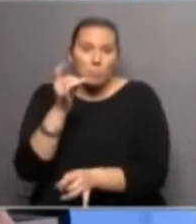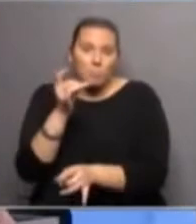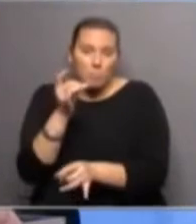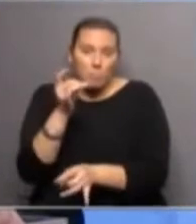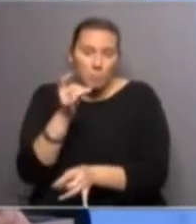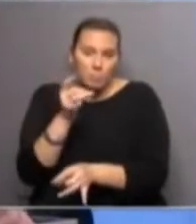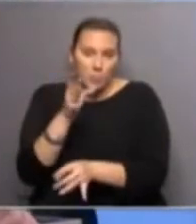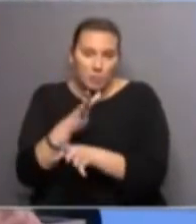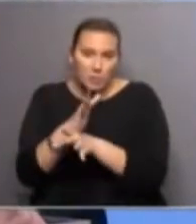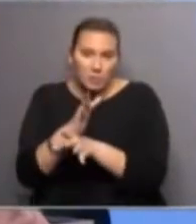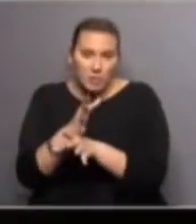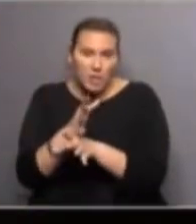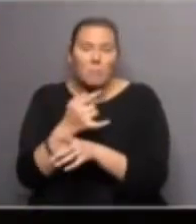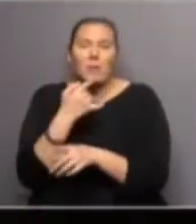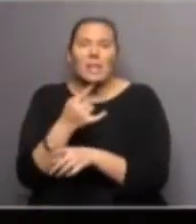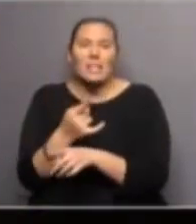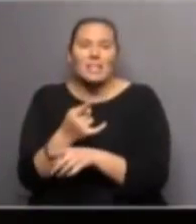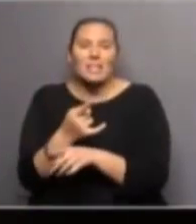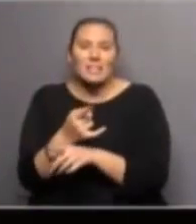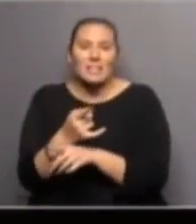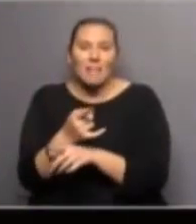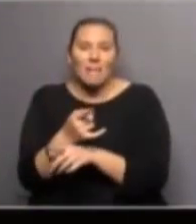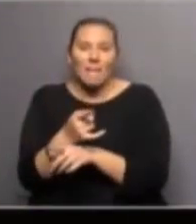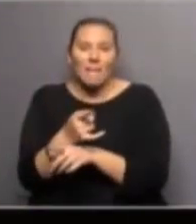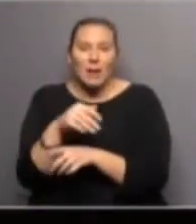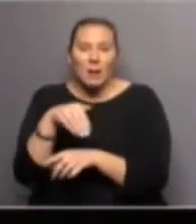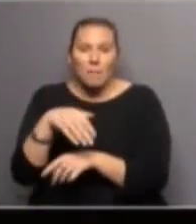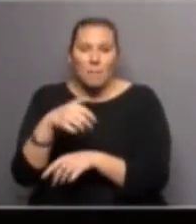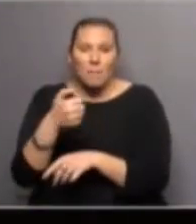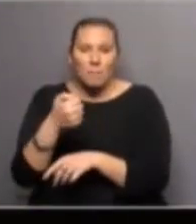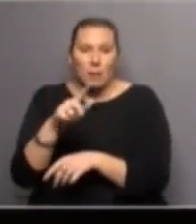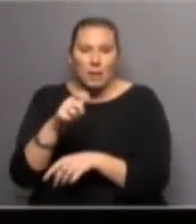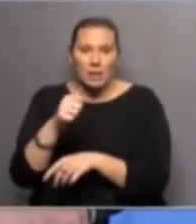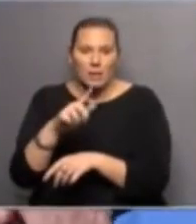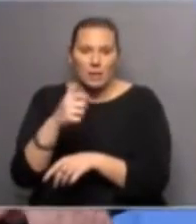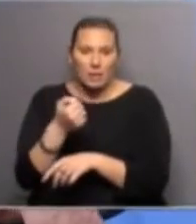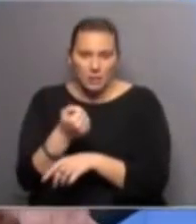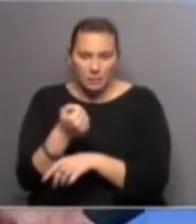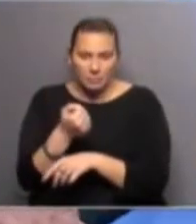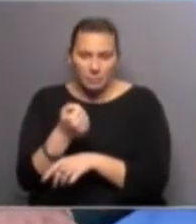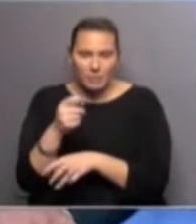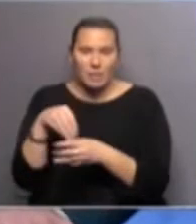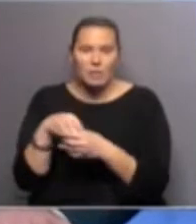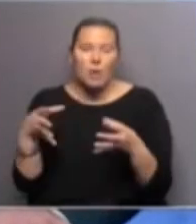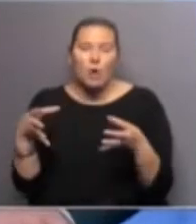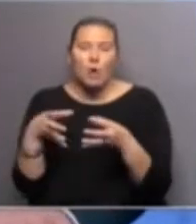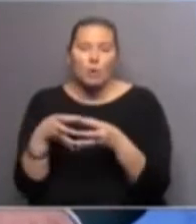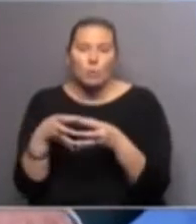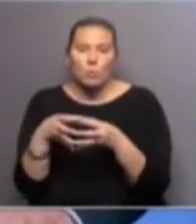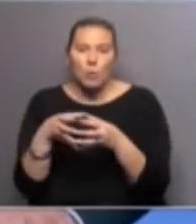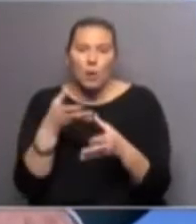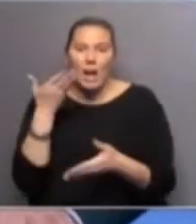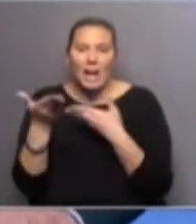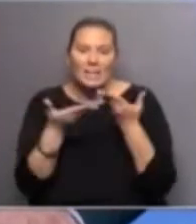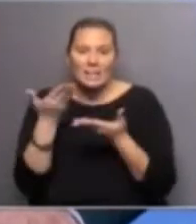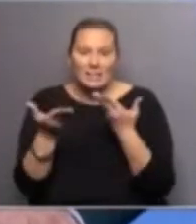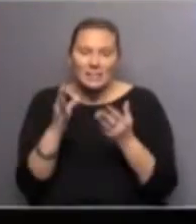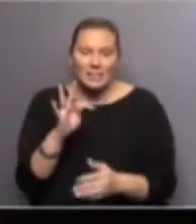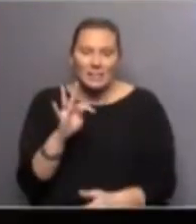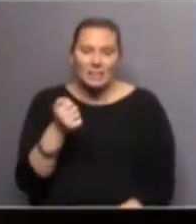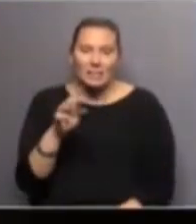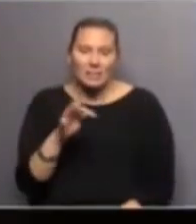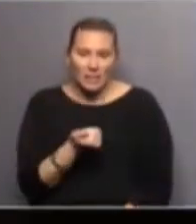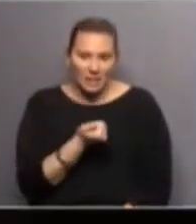para pasar los chivos. María Laura Larramendi forma parte del grupo vocal Cantata, que va a estar